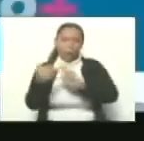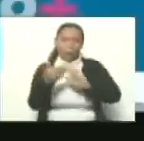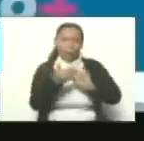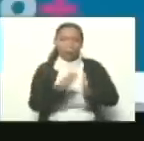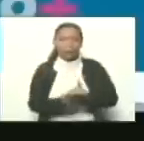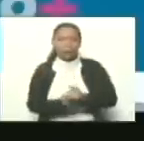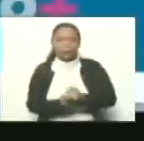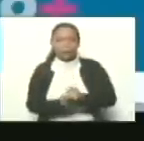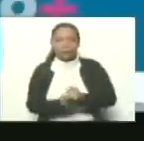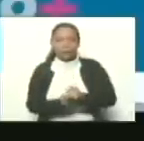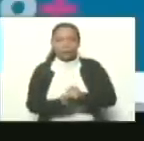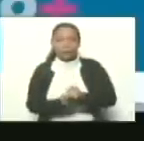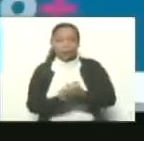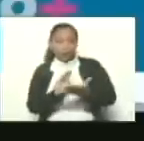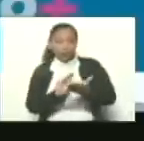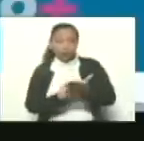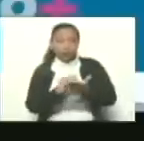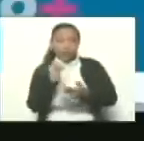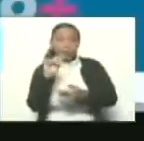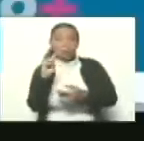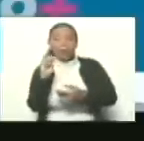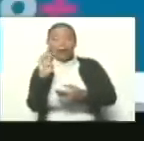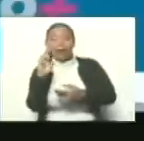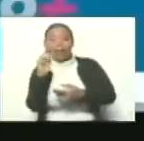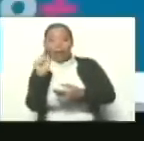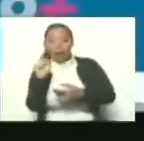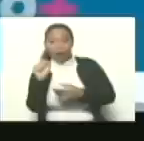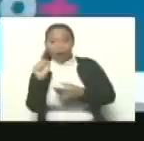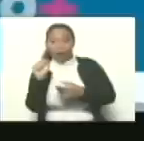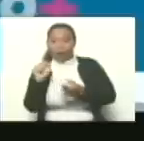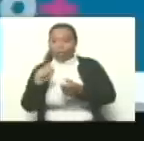Se la vendieron a Iberia. Y Iberia la descuartizó.